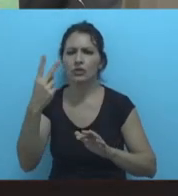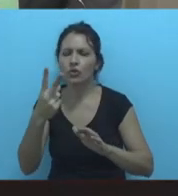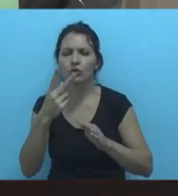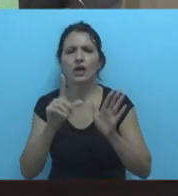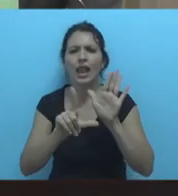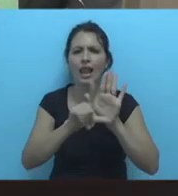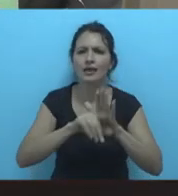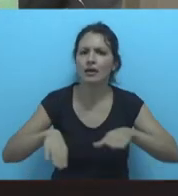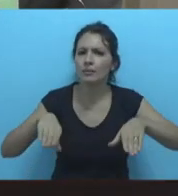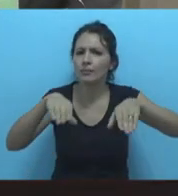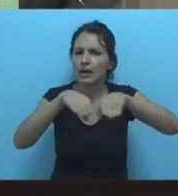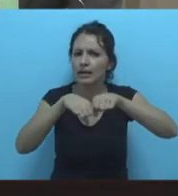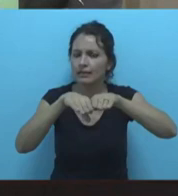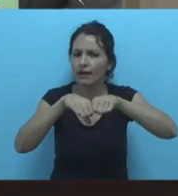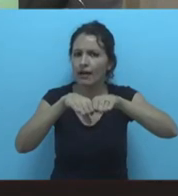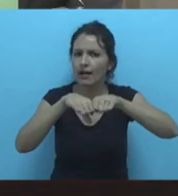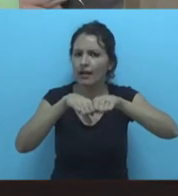fuese promulgada bajo el decreto